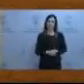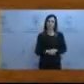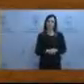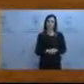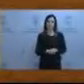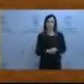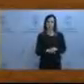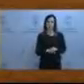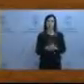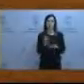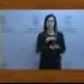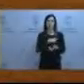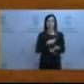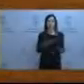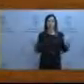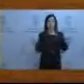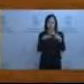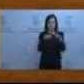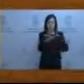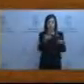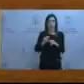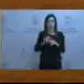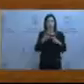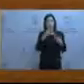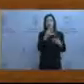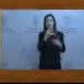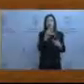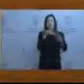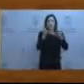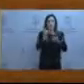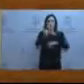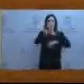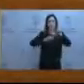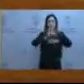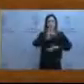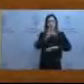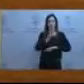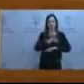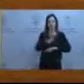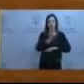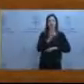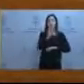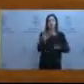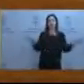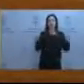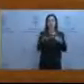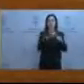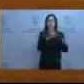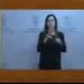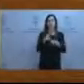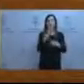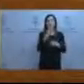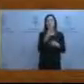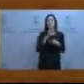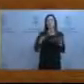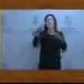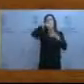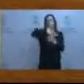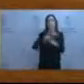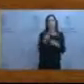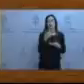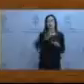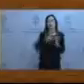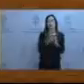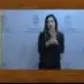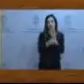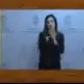en el Consejo Interterritorial, la estrategia de cardiopatía isquémica, aprobado por el Consejo Interterritorial y que forma parte del Plan de Calidad para el Sistema Nacional de